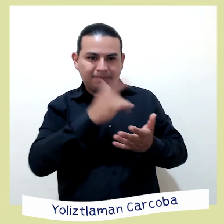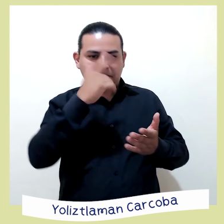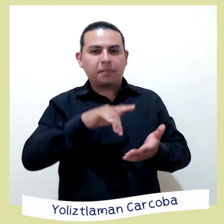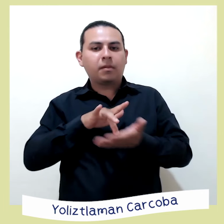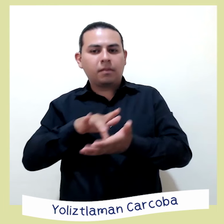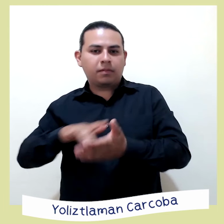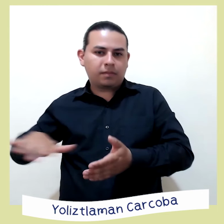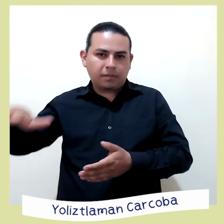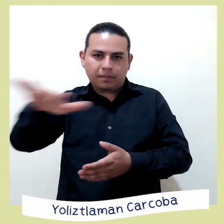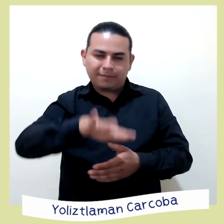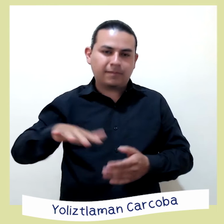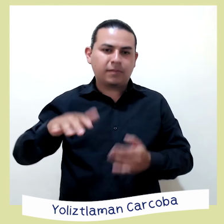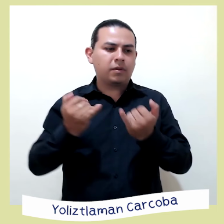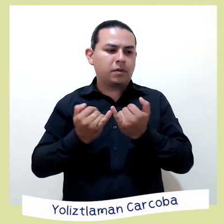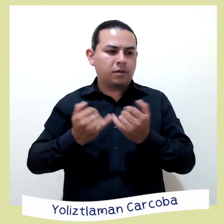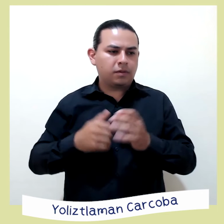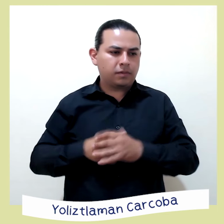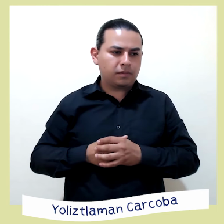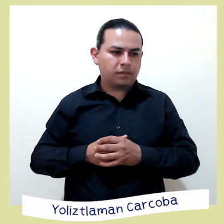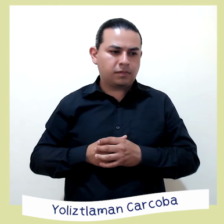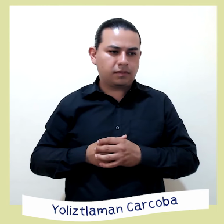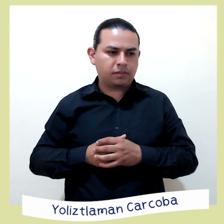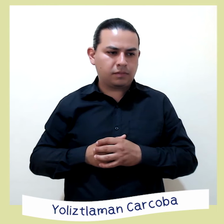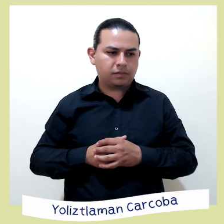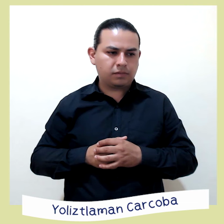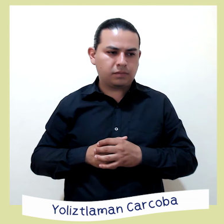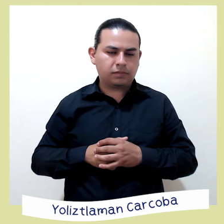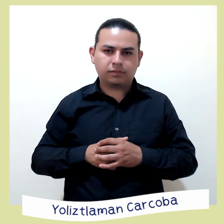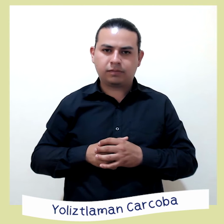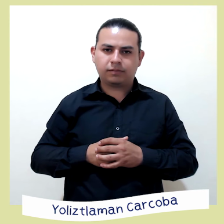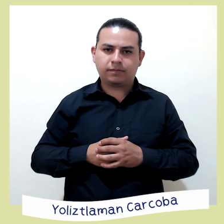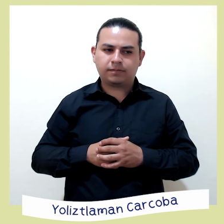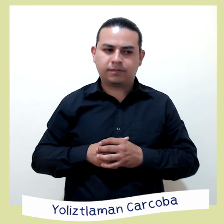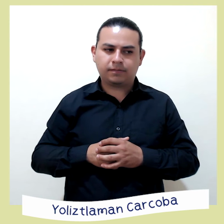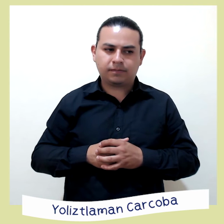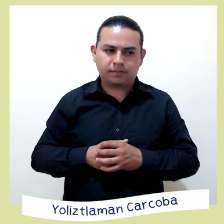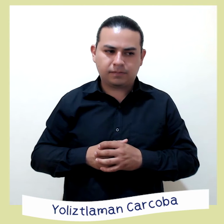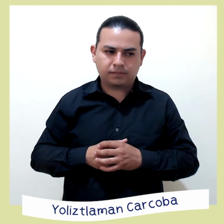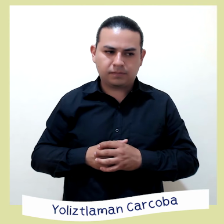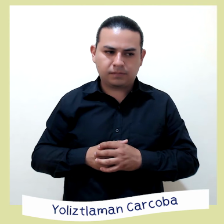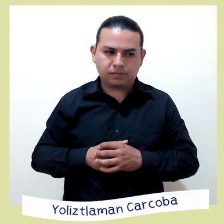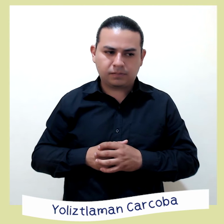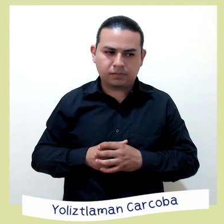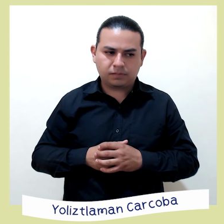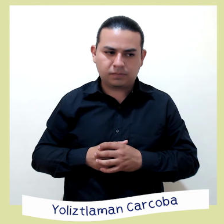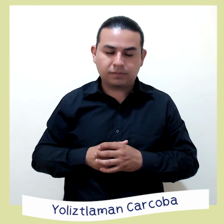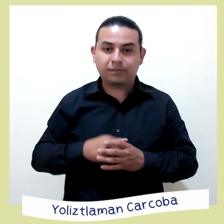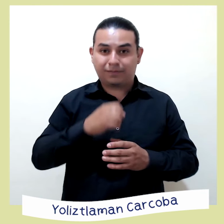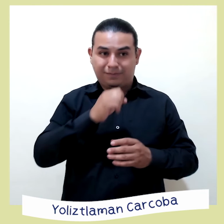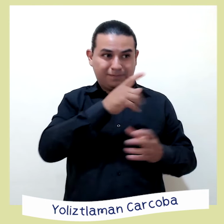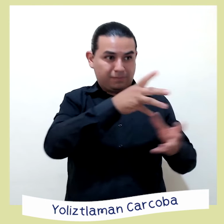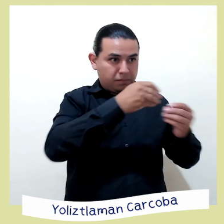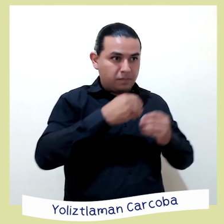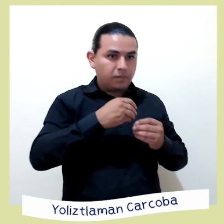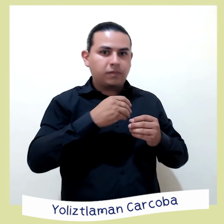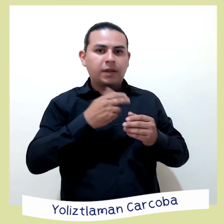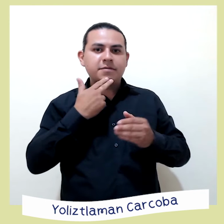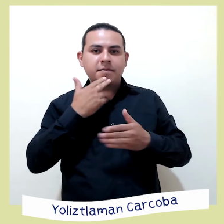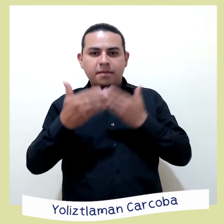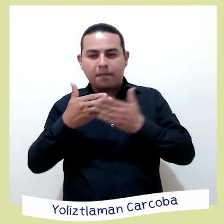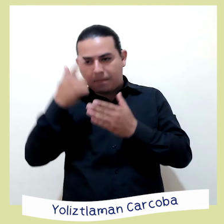gratis, servicio de Uber de los carros para trasladarnos de un lugar a otro. El Teatro